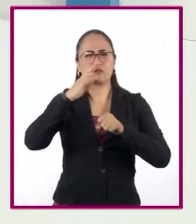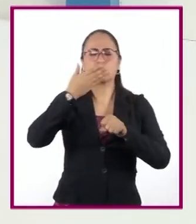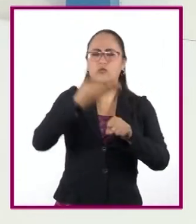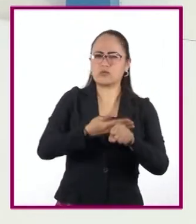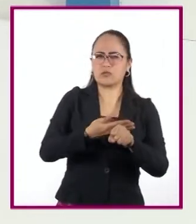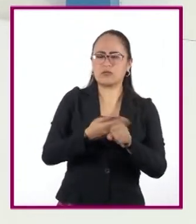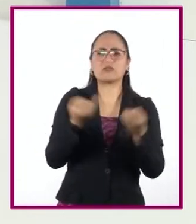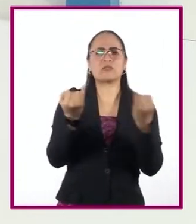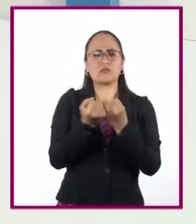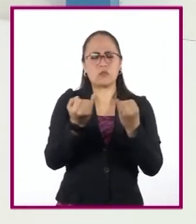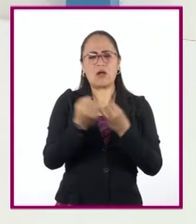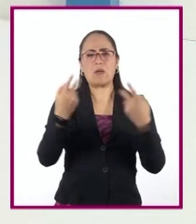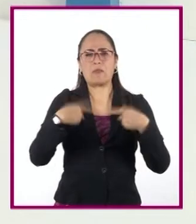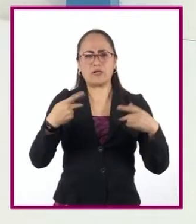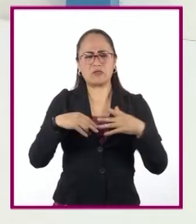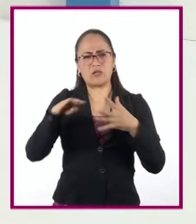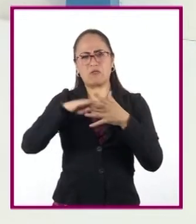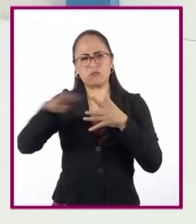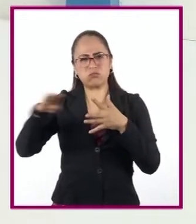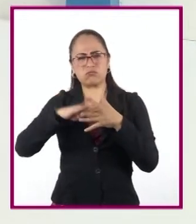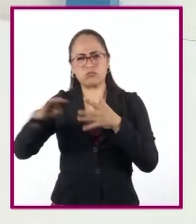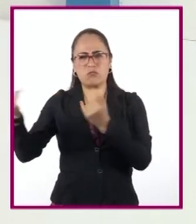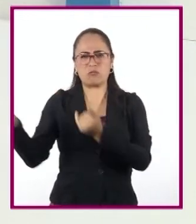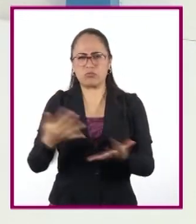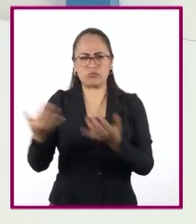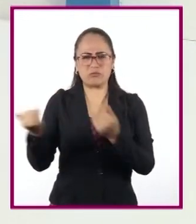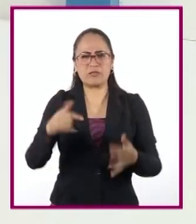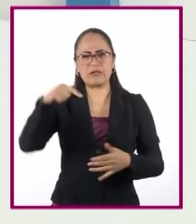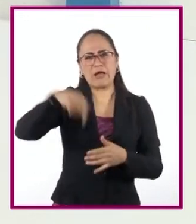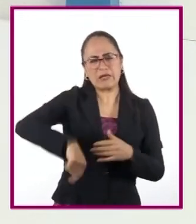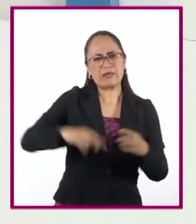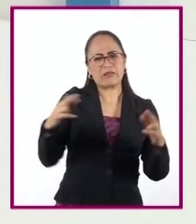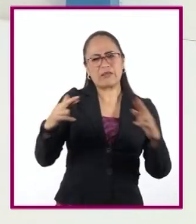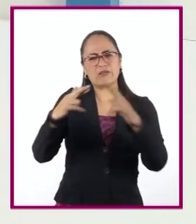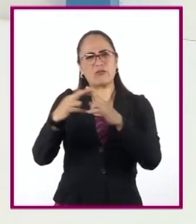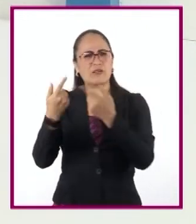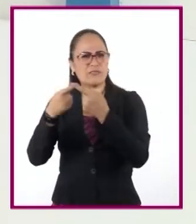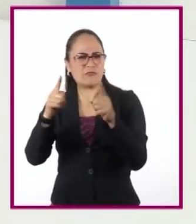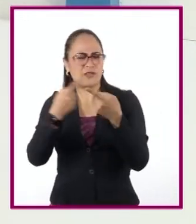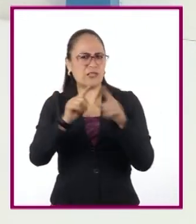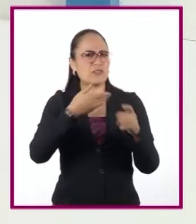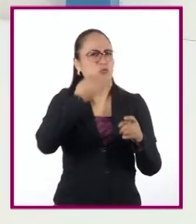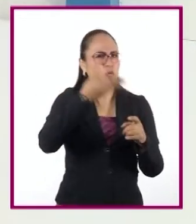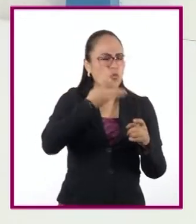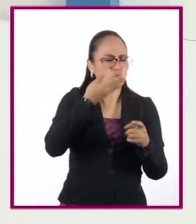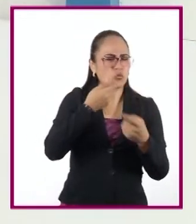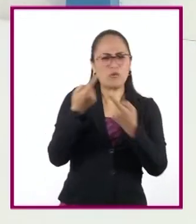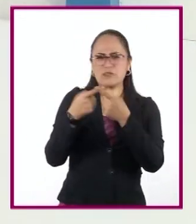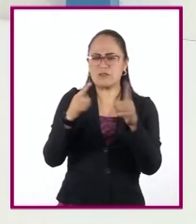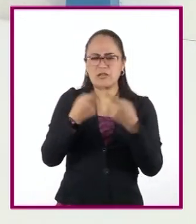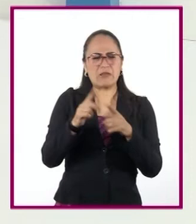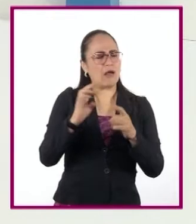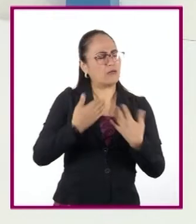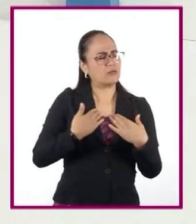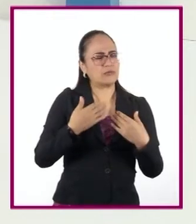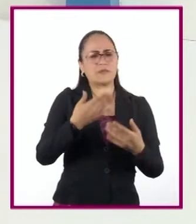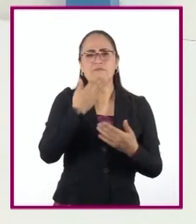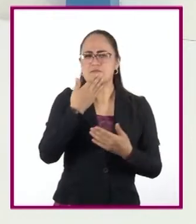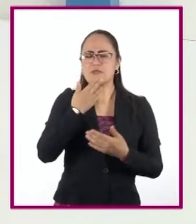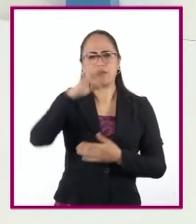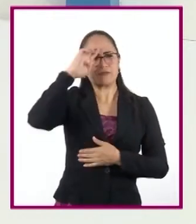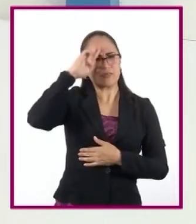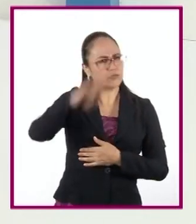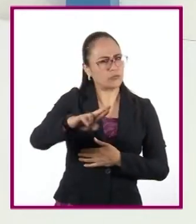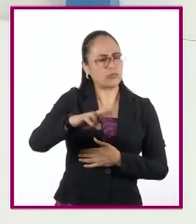un gran número de inmigrantes de diferentes religiones y costumbres fue la base de la tolerancia. Incluso cuando la